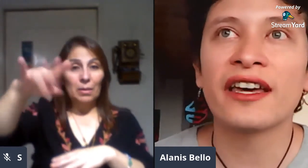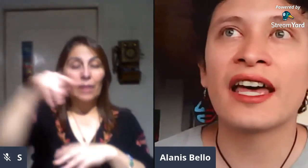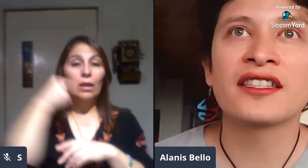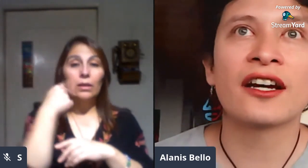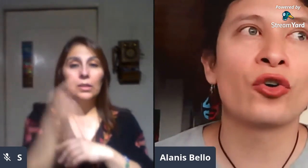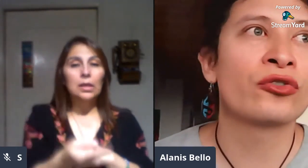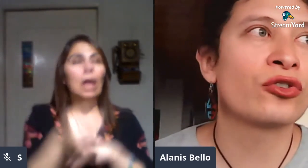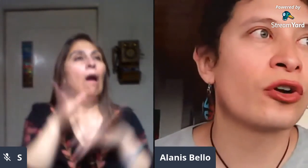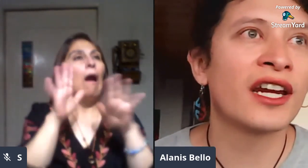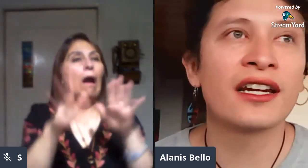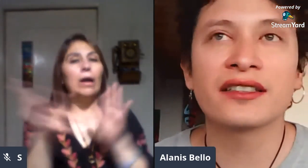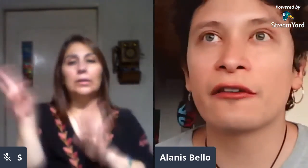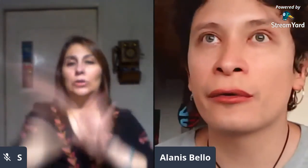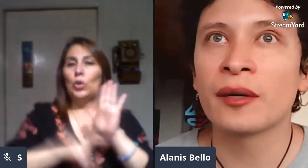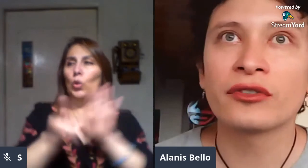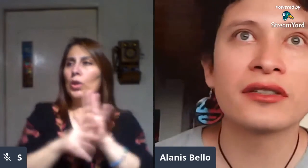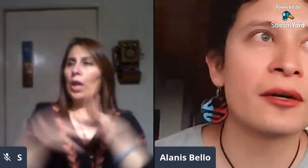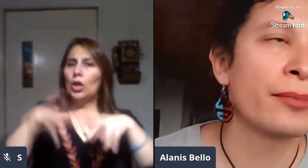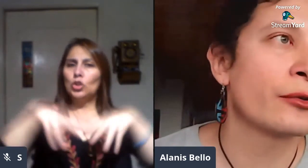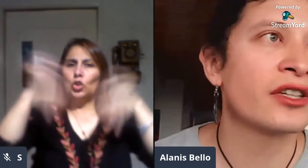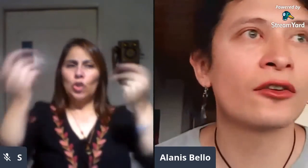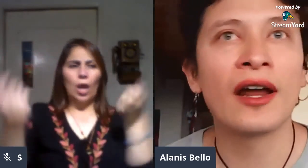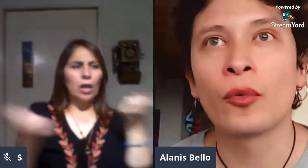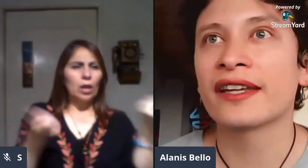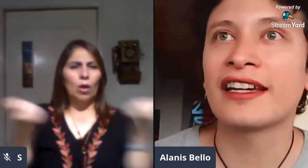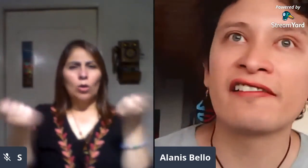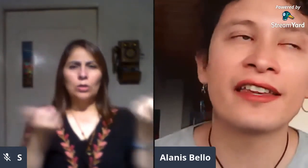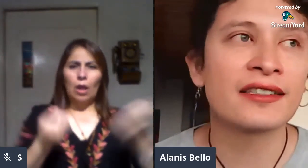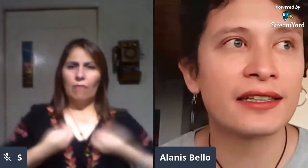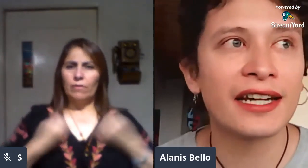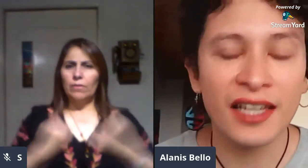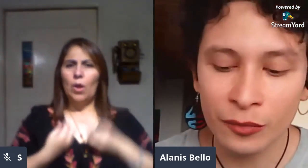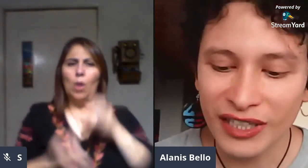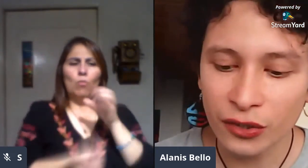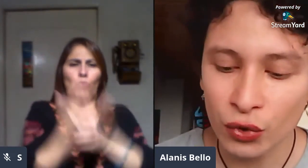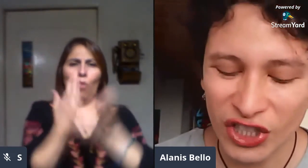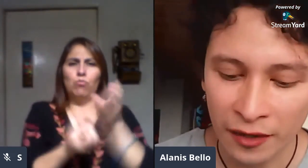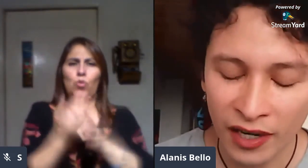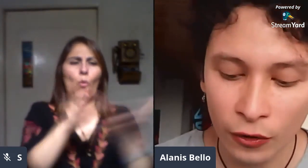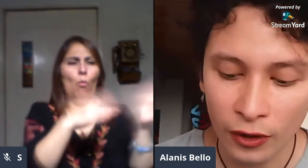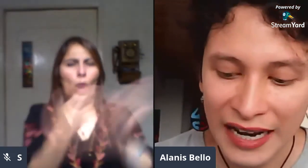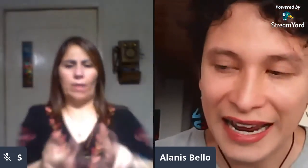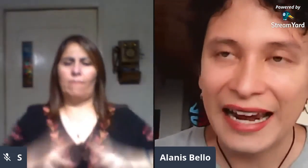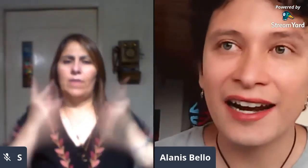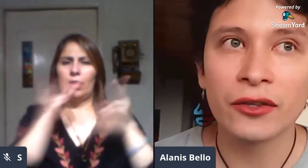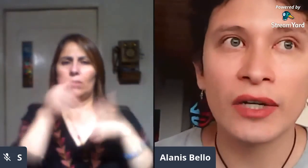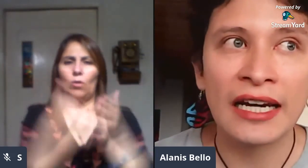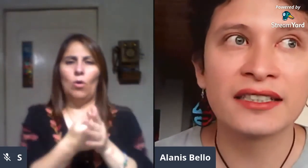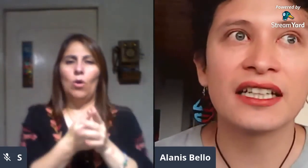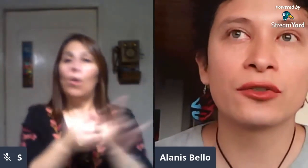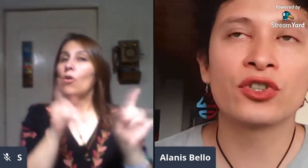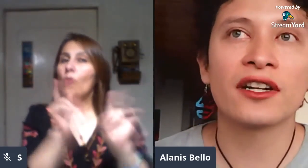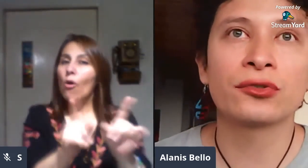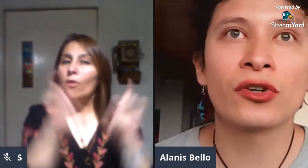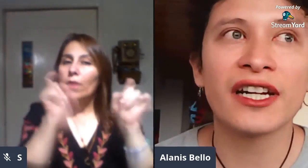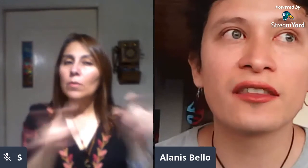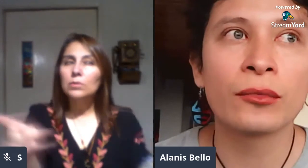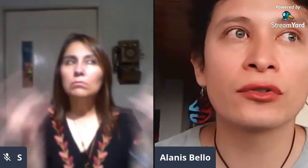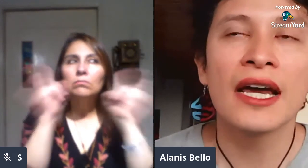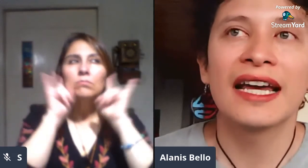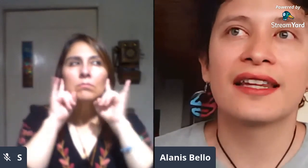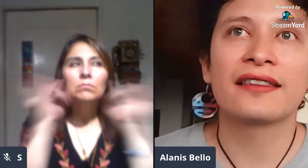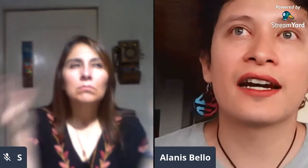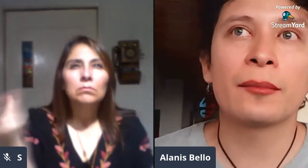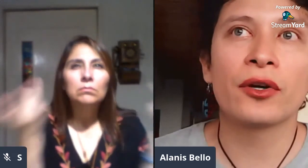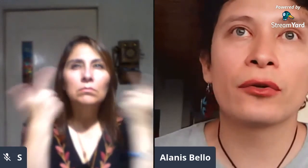estas sociedades de control en las que vivimos están produciendo la muerte, la vida, etcétera, tenemos que escuchar mejor la naturaleza, escuchar sus